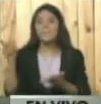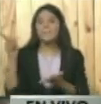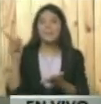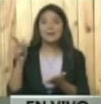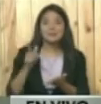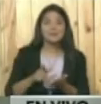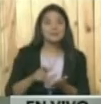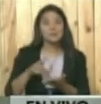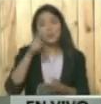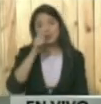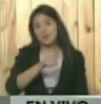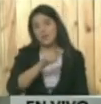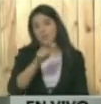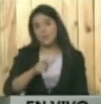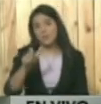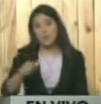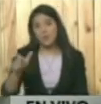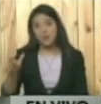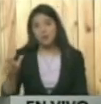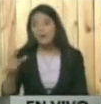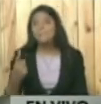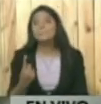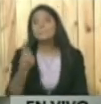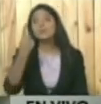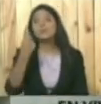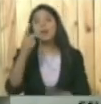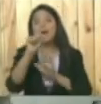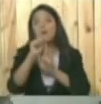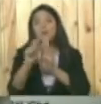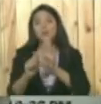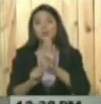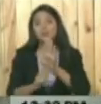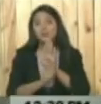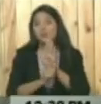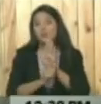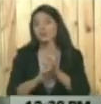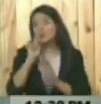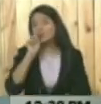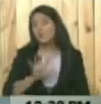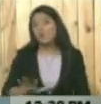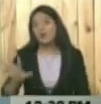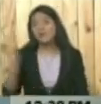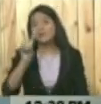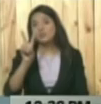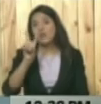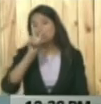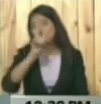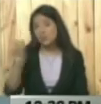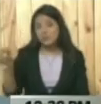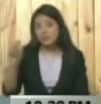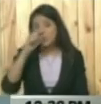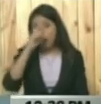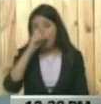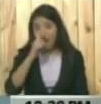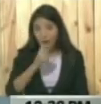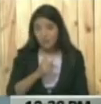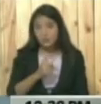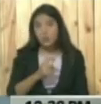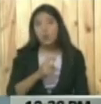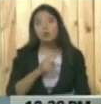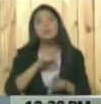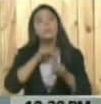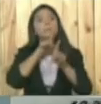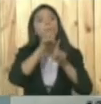más amplia del pueblo, primera constitución en la historia republicana de 200 años, consultada